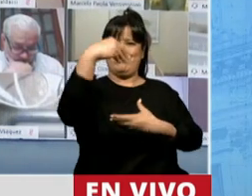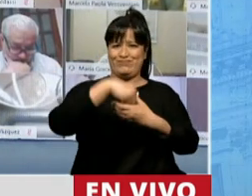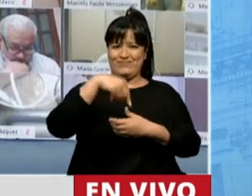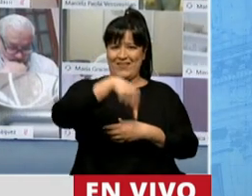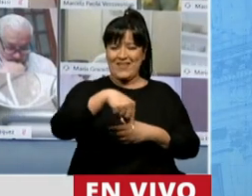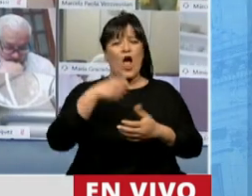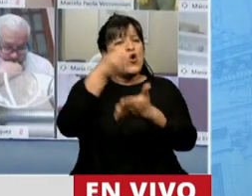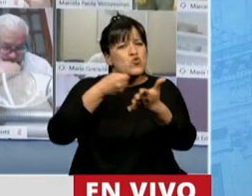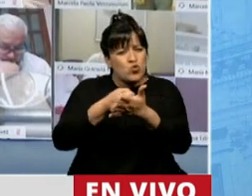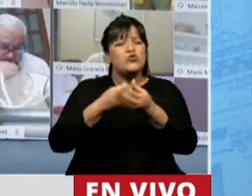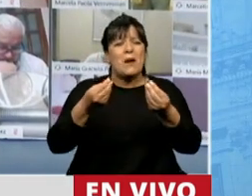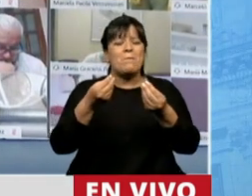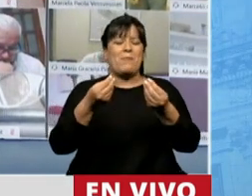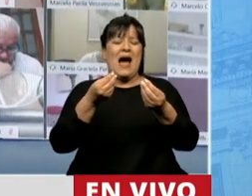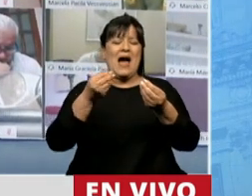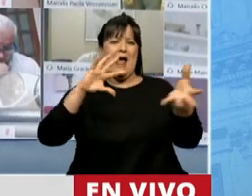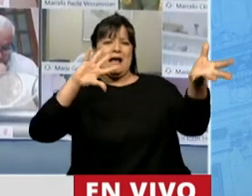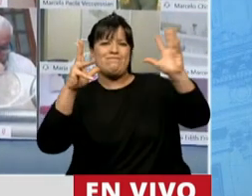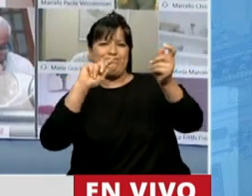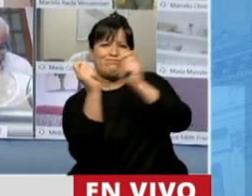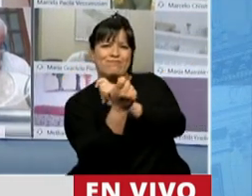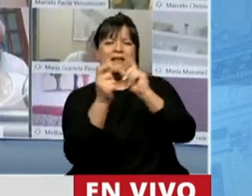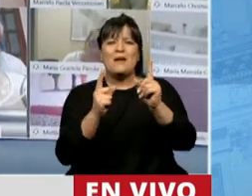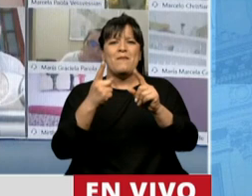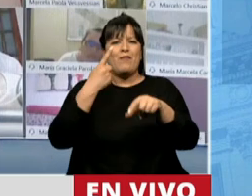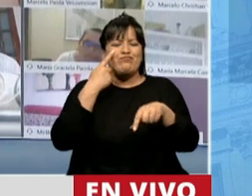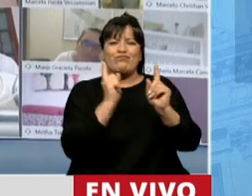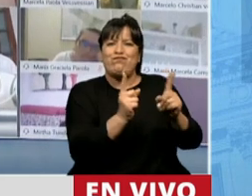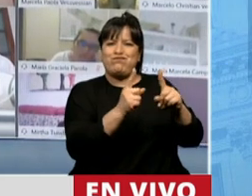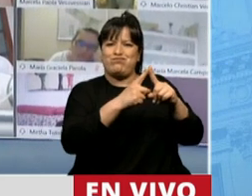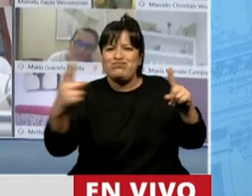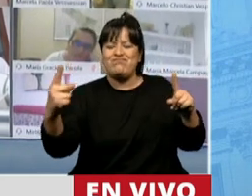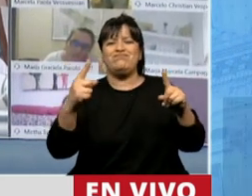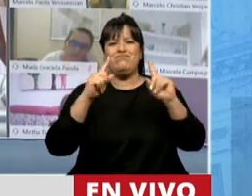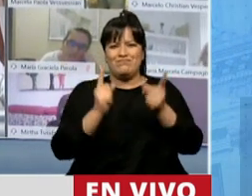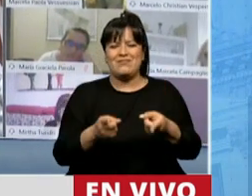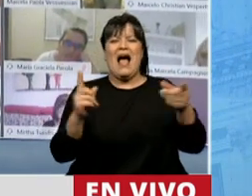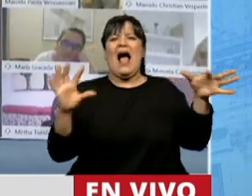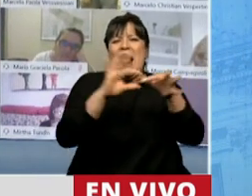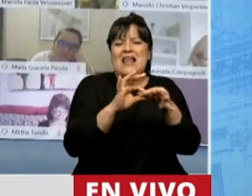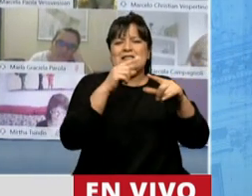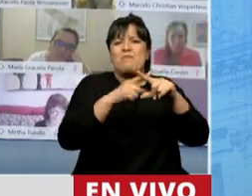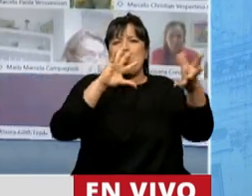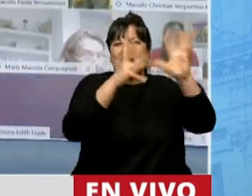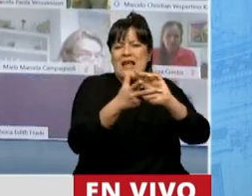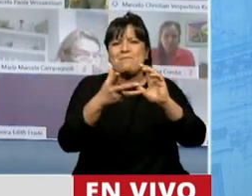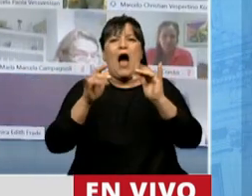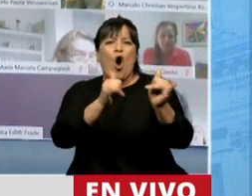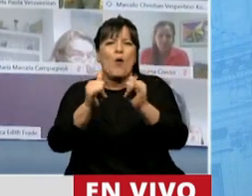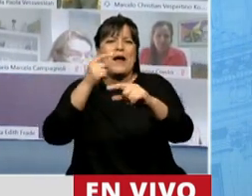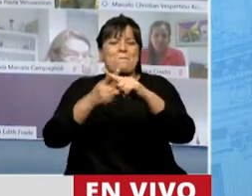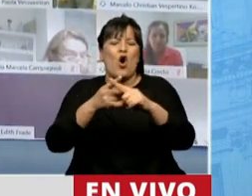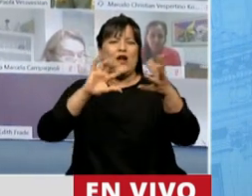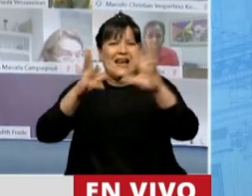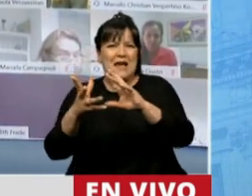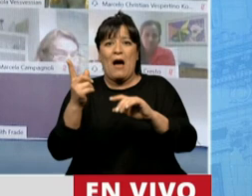de la lucha contra el cambio climático y todo el desarrollo sostenible en general jóvenes por el clima alianza por el clima y todos los que están no agrupados O que